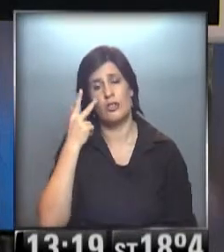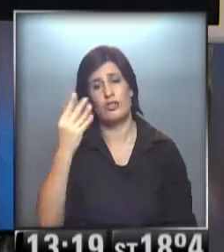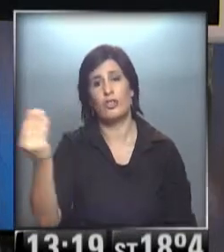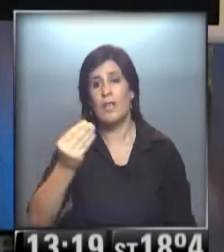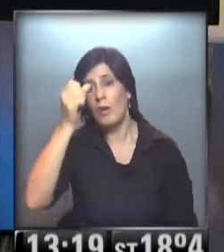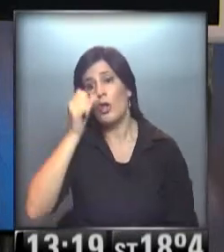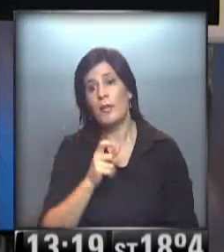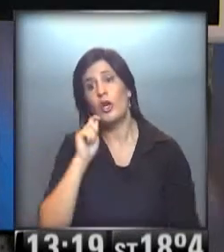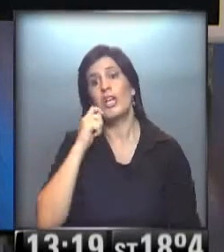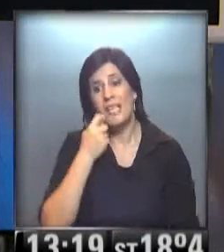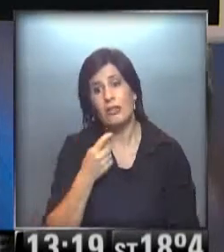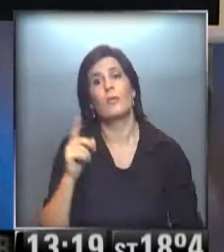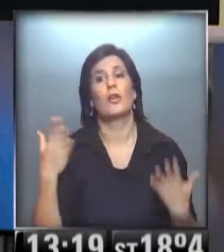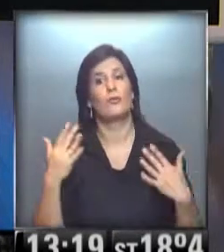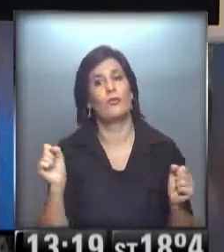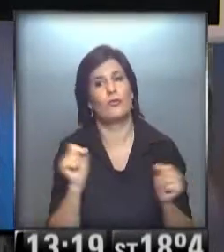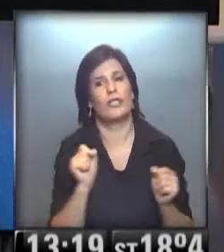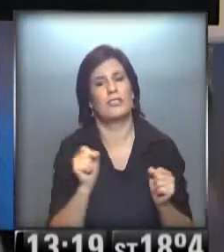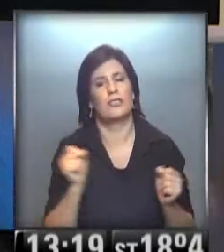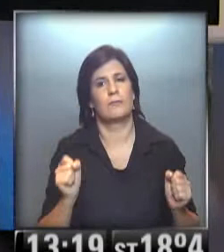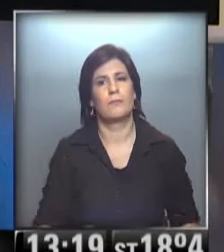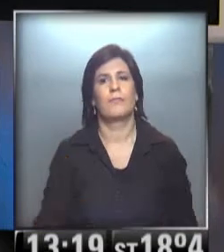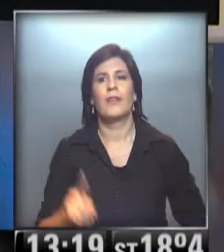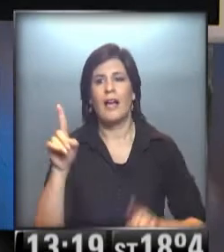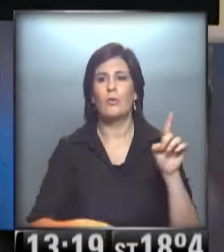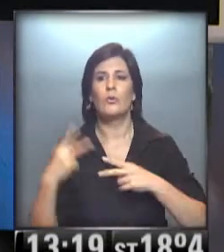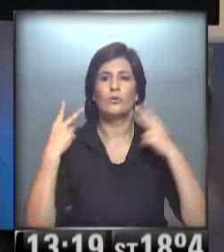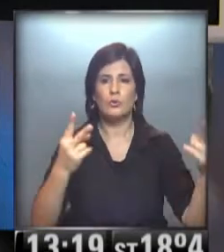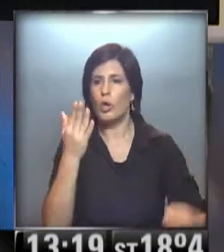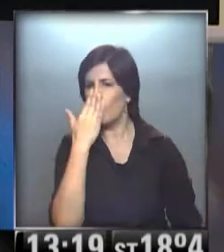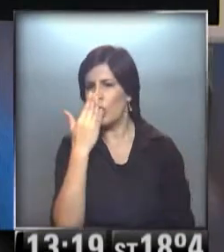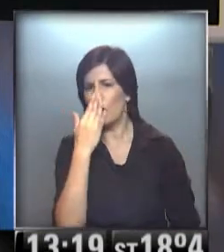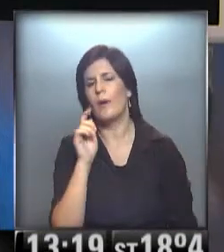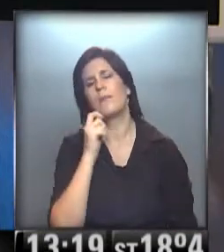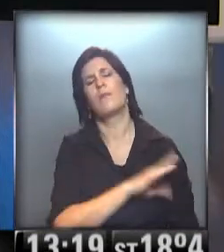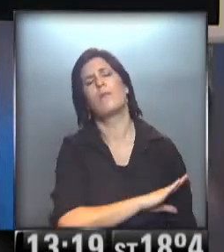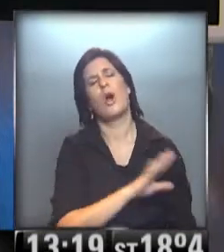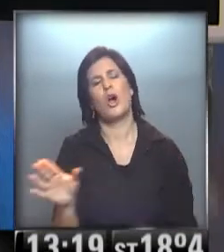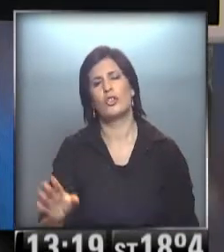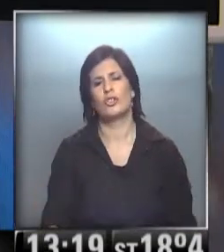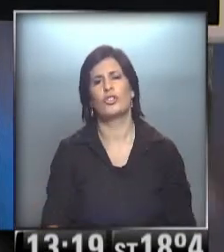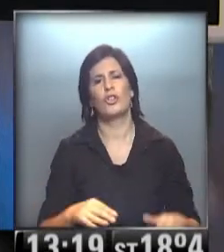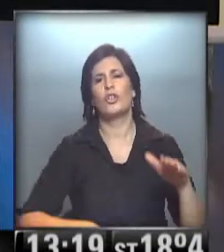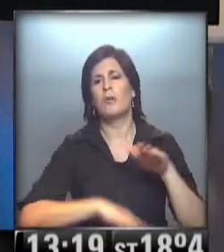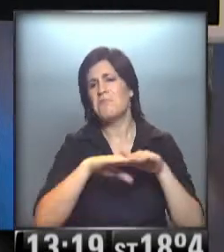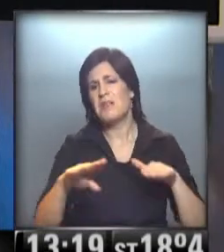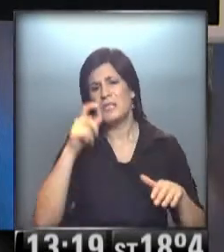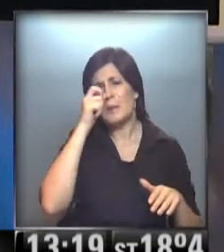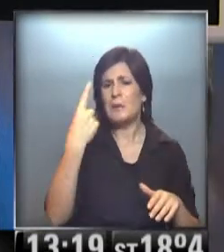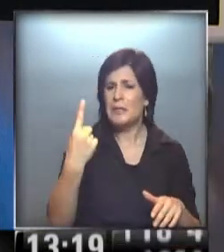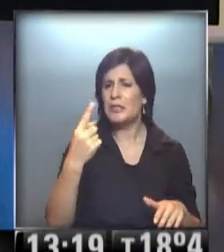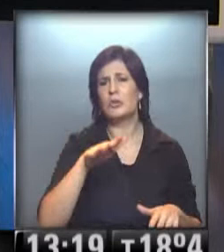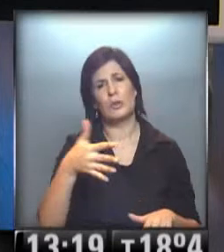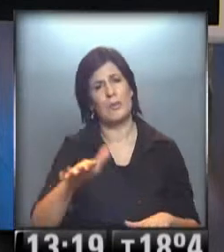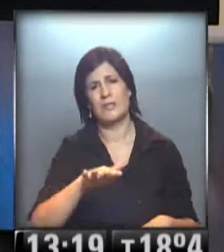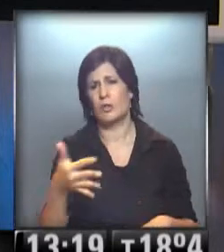bueno, pero fresco. Aquellos que han elegido la ciudad de Córdoba, buenas condiciones meteorológicas, temperaturas que rondarán los 21 grados, hoy con aumentos